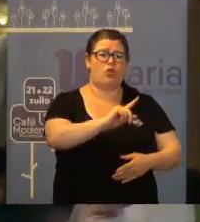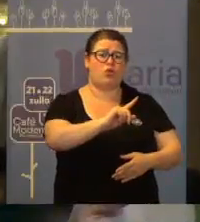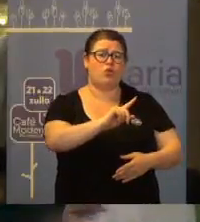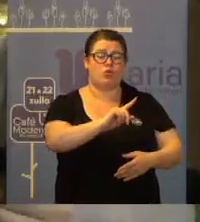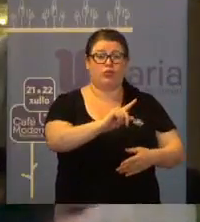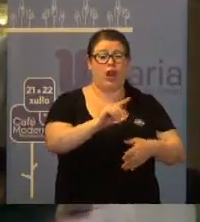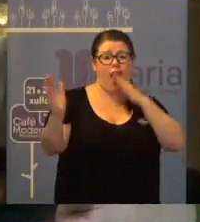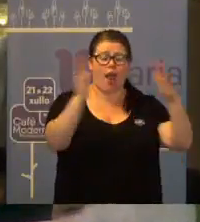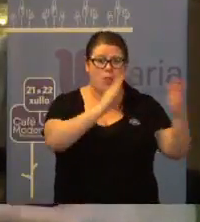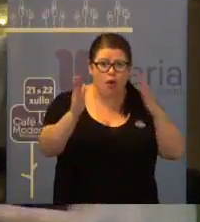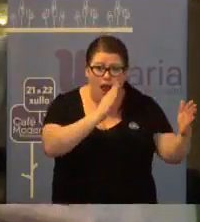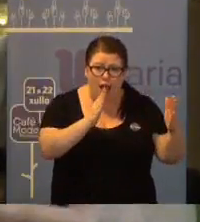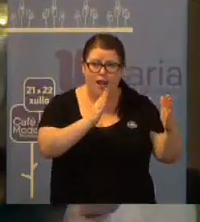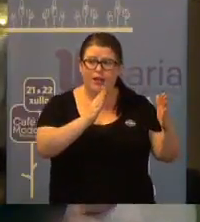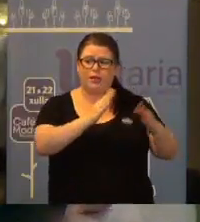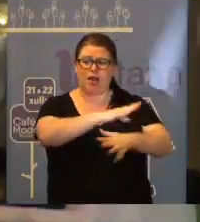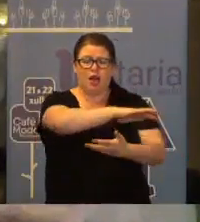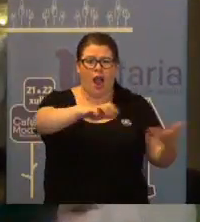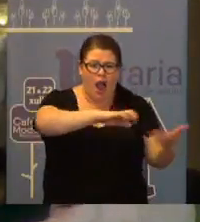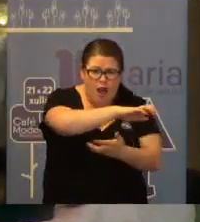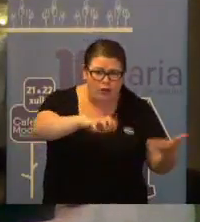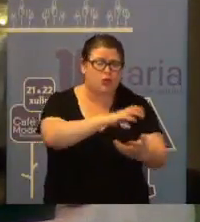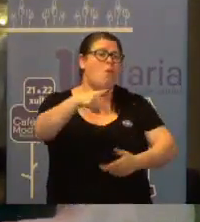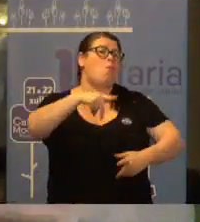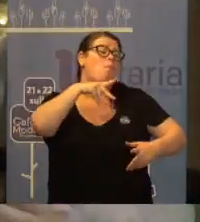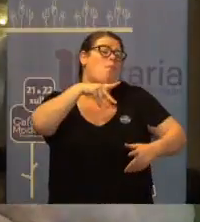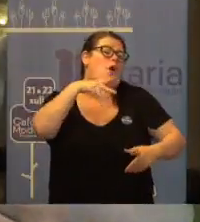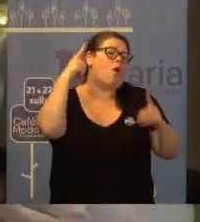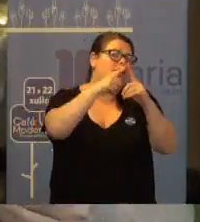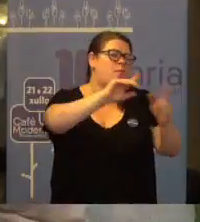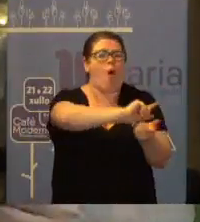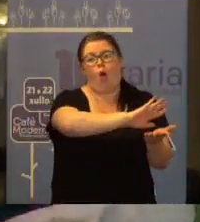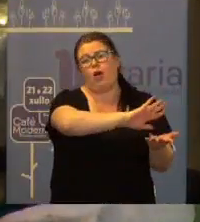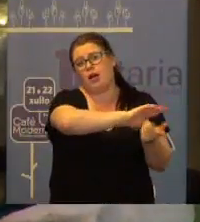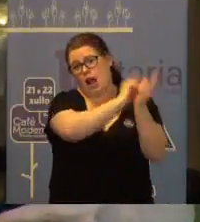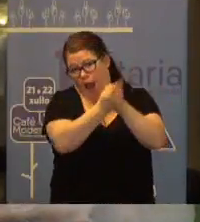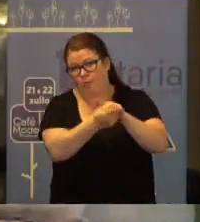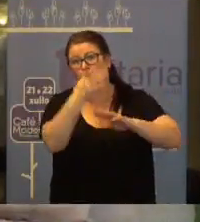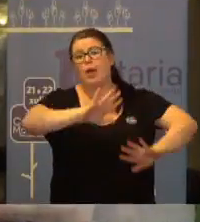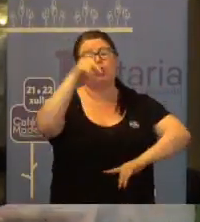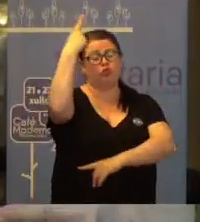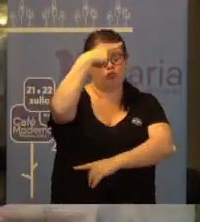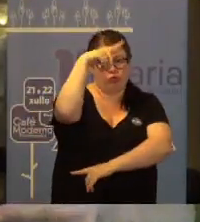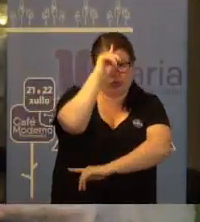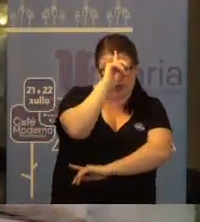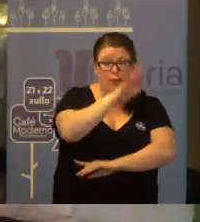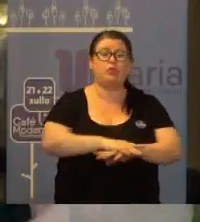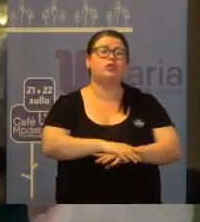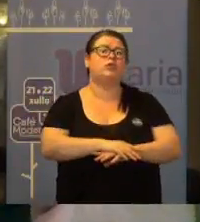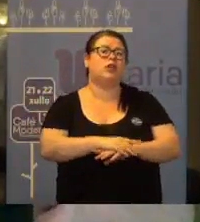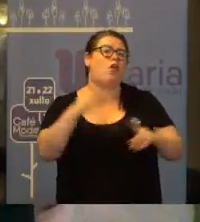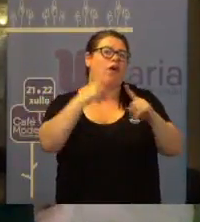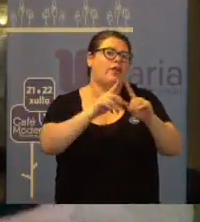o caos sempre é unha oportunidade para o cambio, pero non sabemos se o novo paradigma se